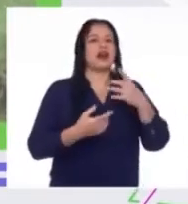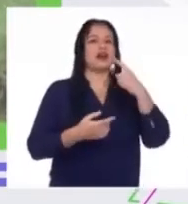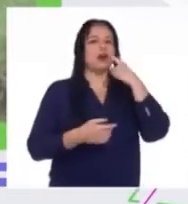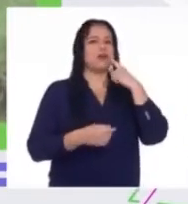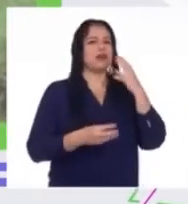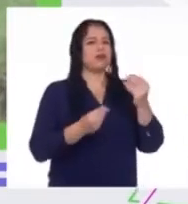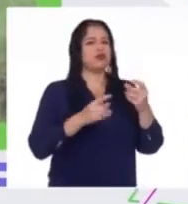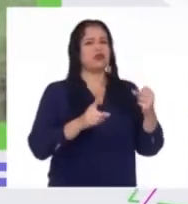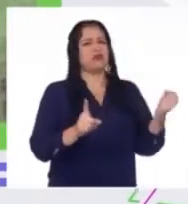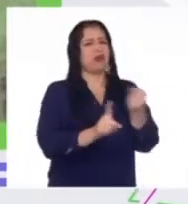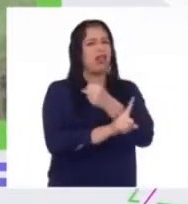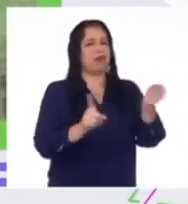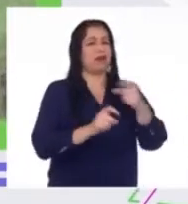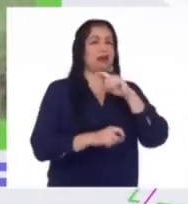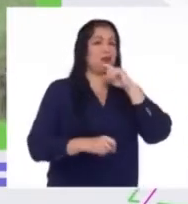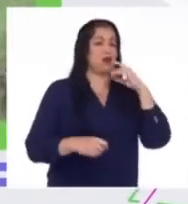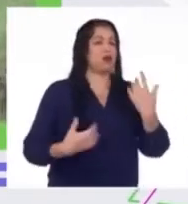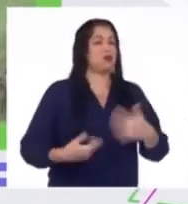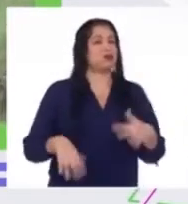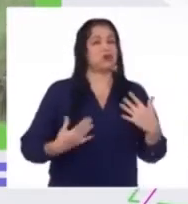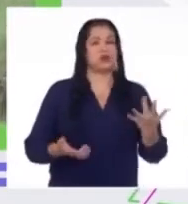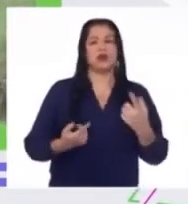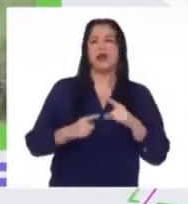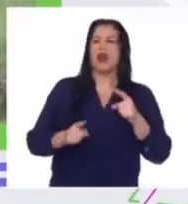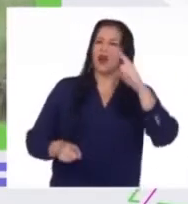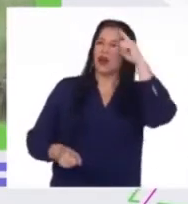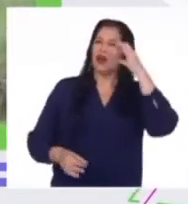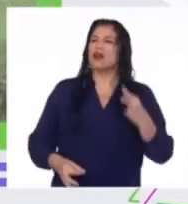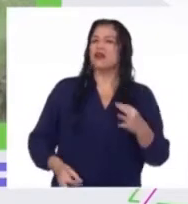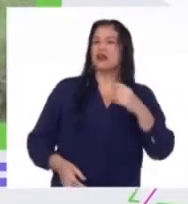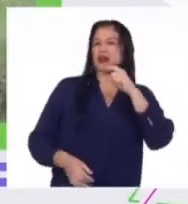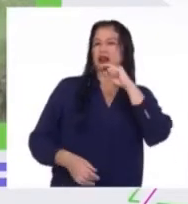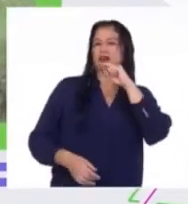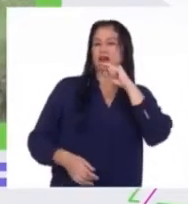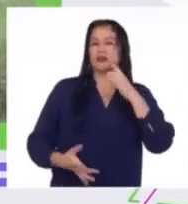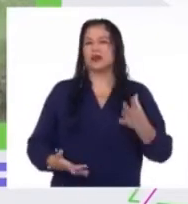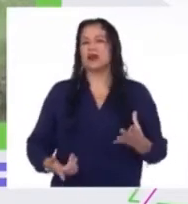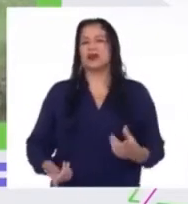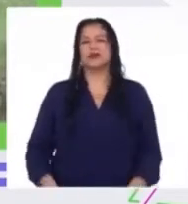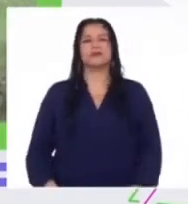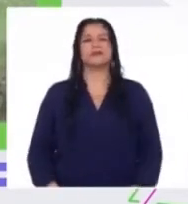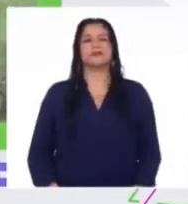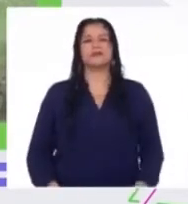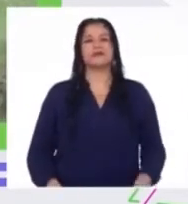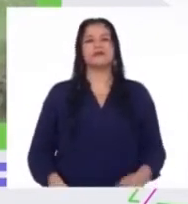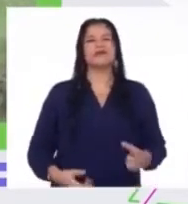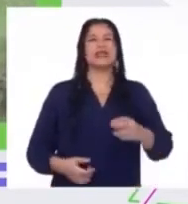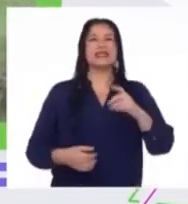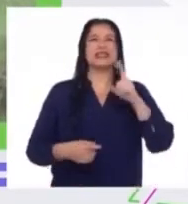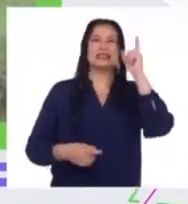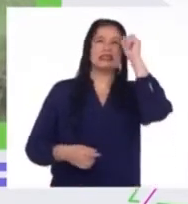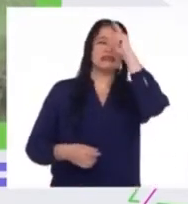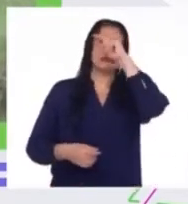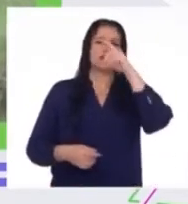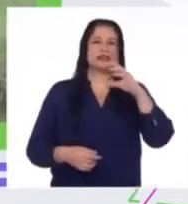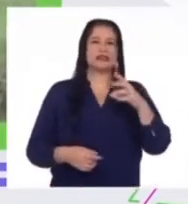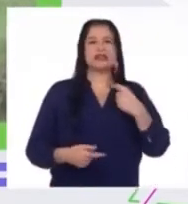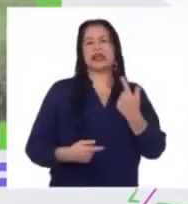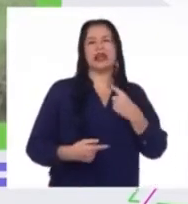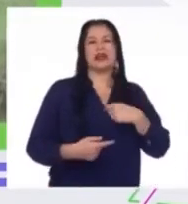no, creo que no pueden hacerse respetar, ¿no? Se